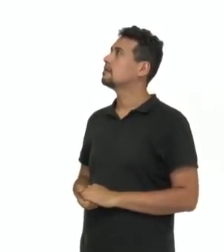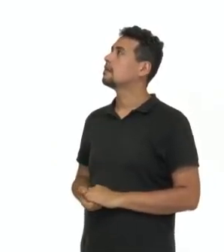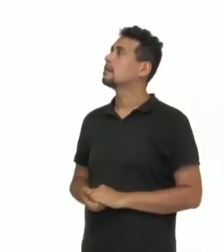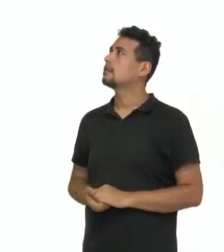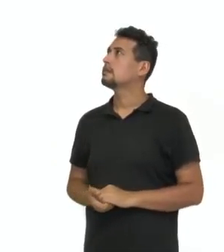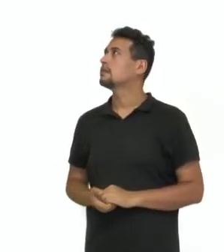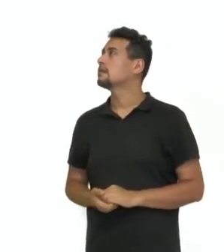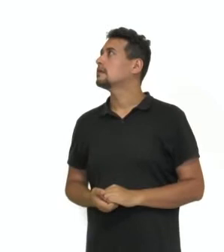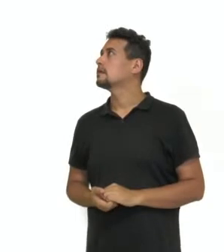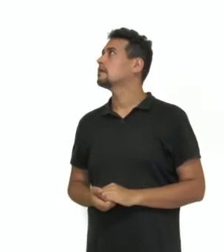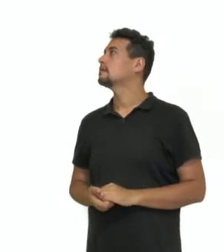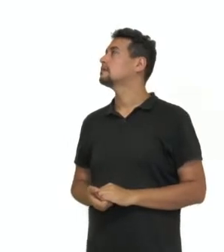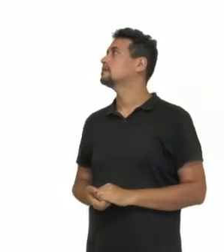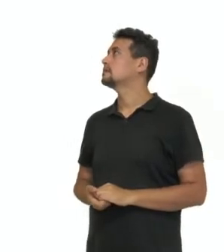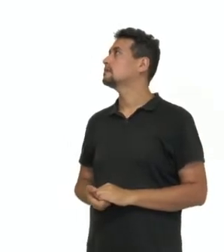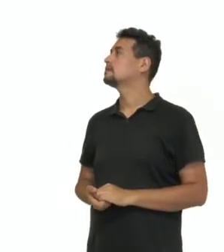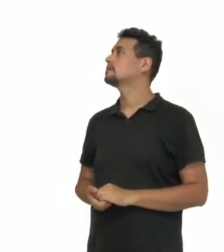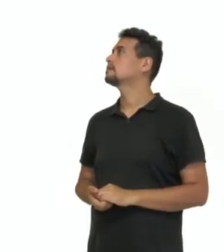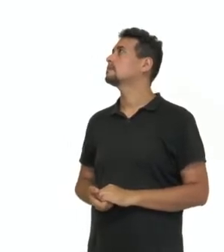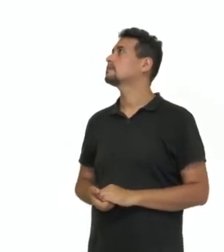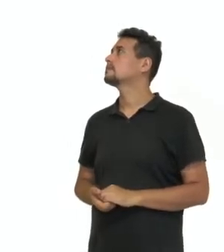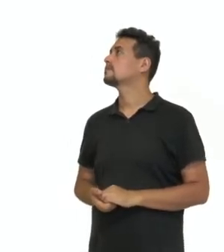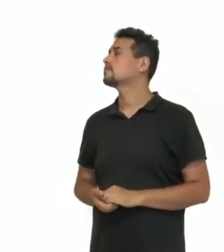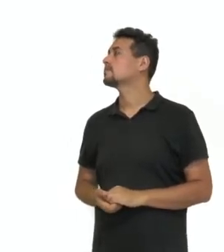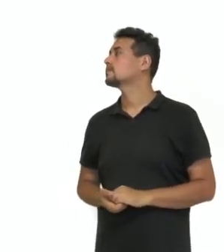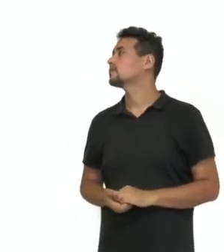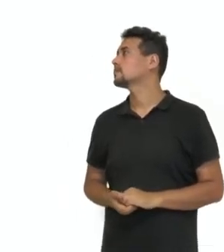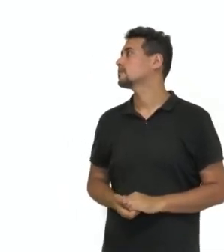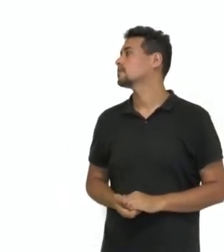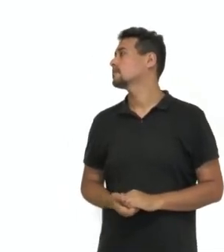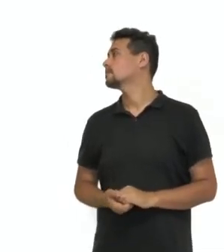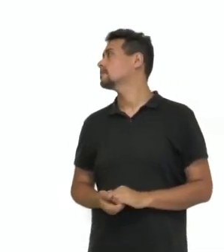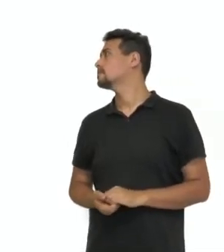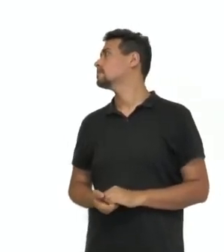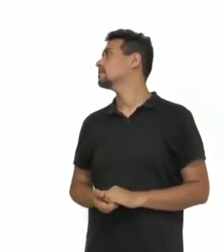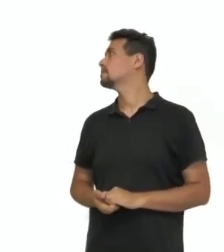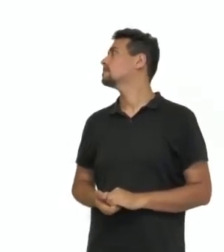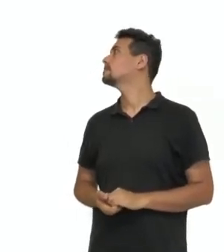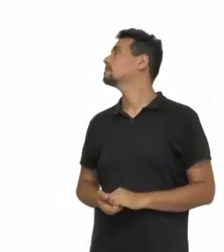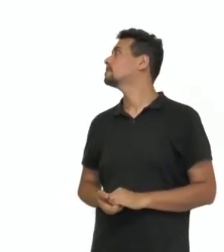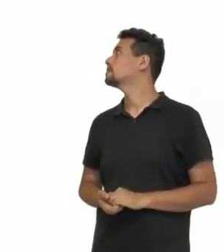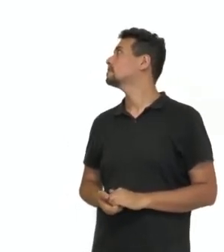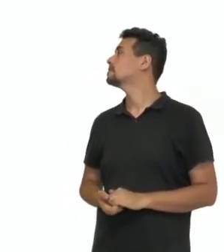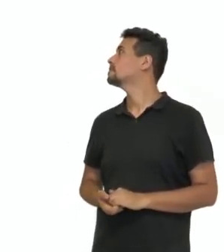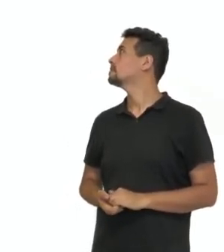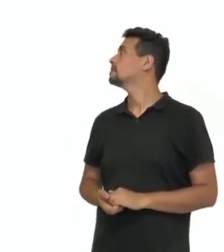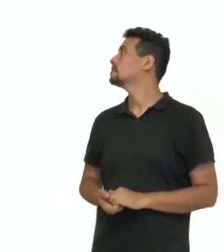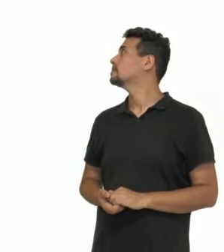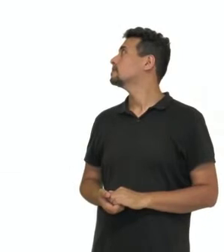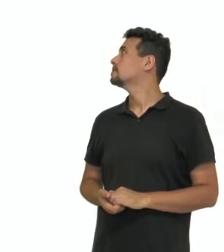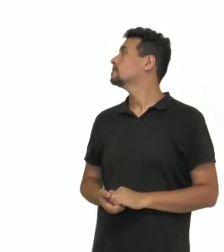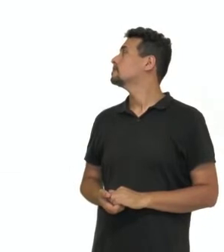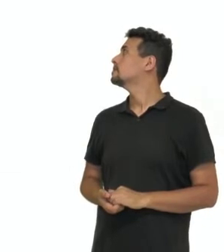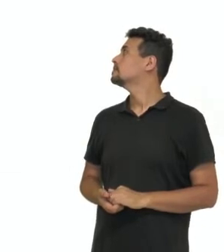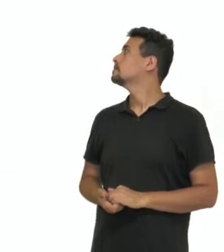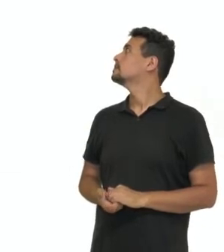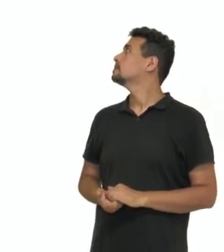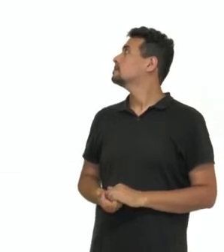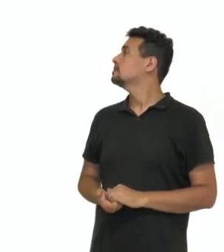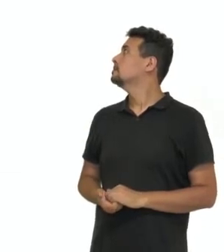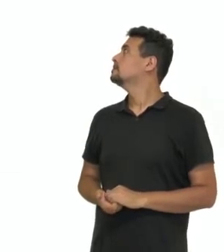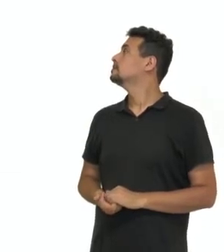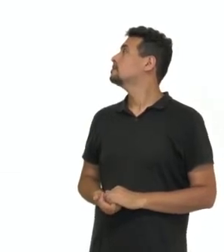Regalé, entendí, regalaste, entendiste, regaló,